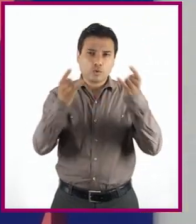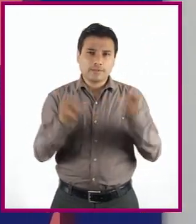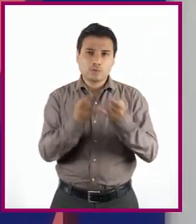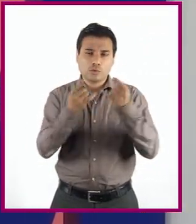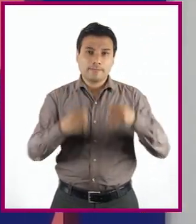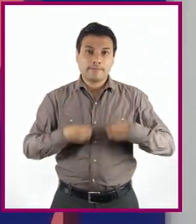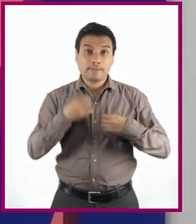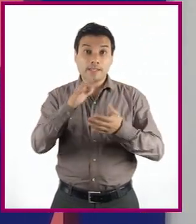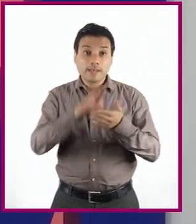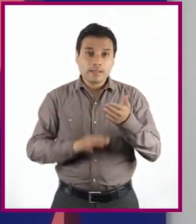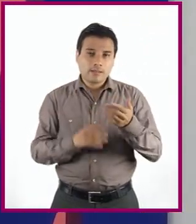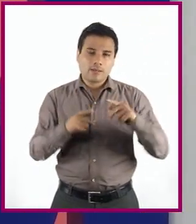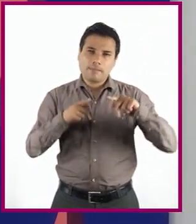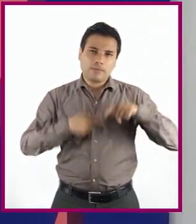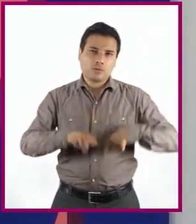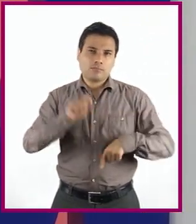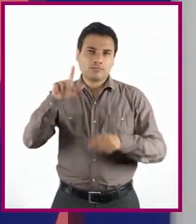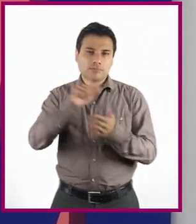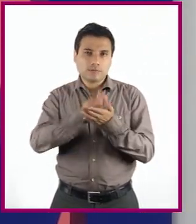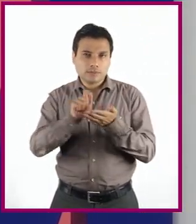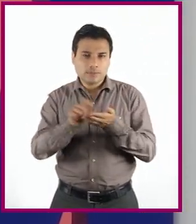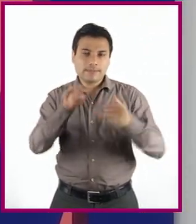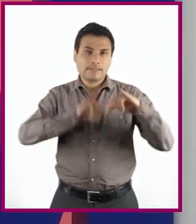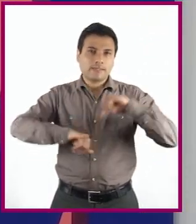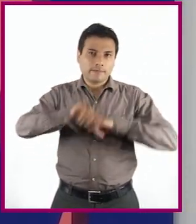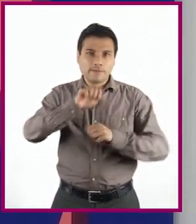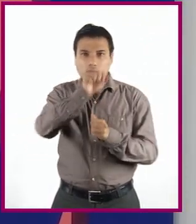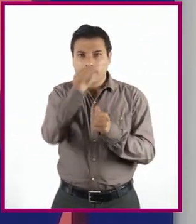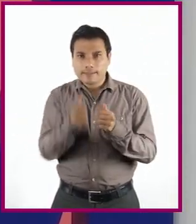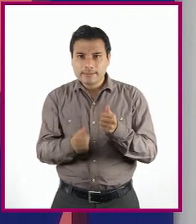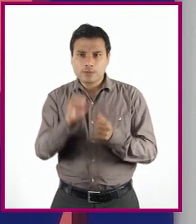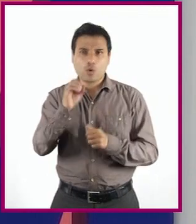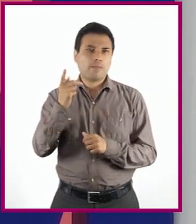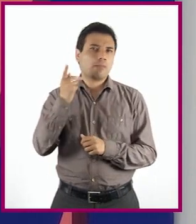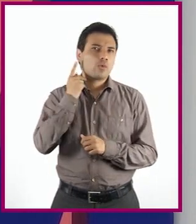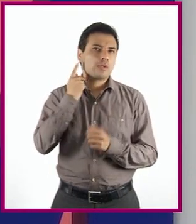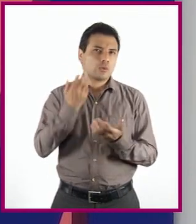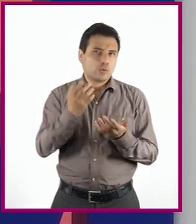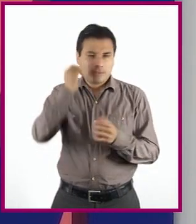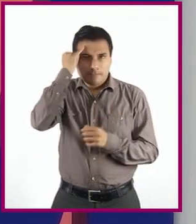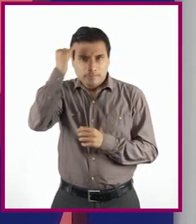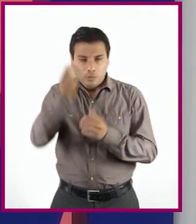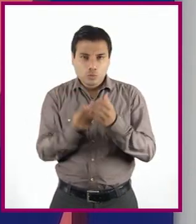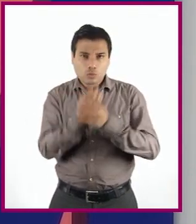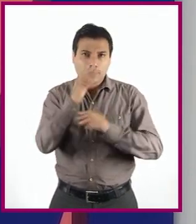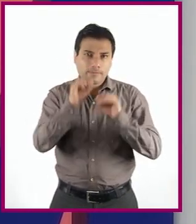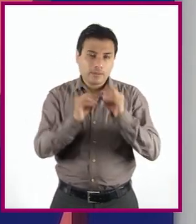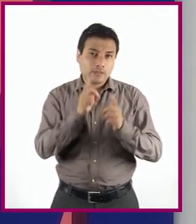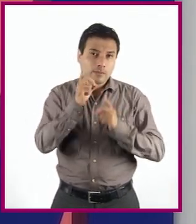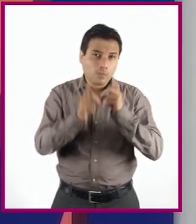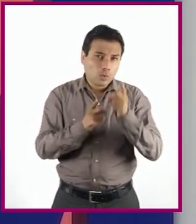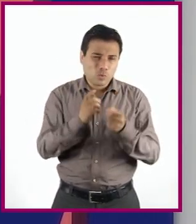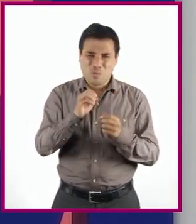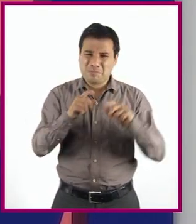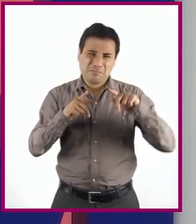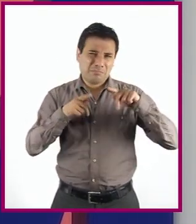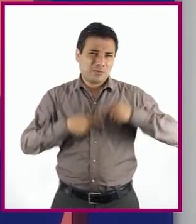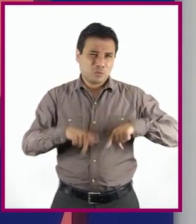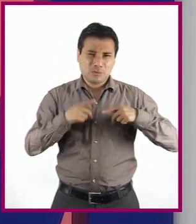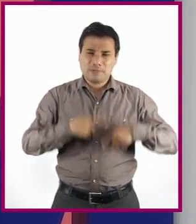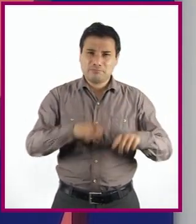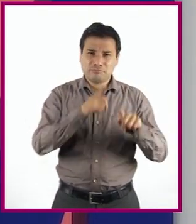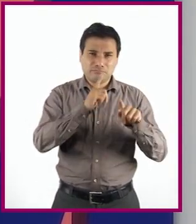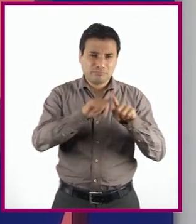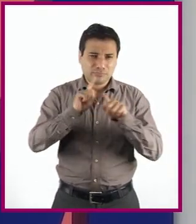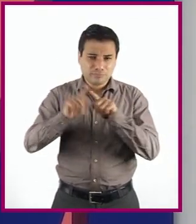sean de un escritor, un científico, un artista, un político, un inventor, un deportista o cualquier personaje que se